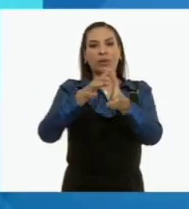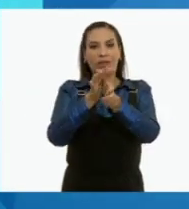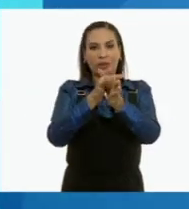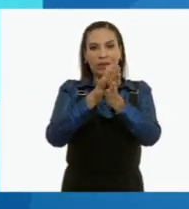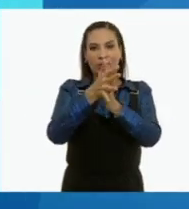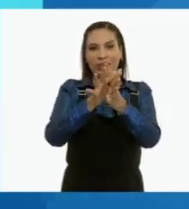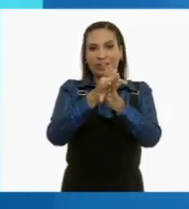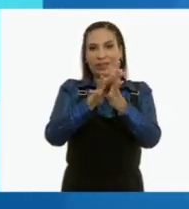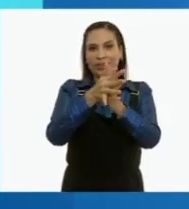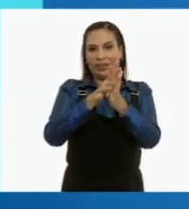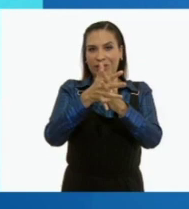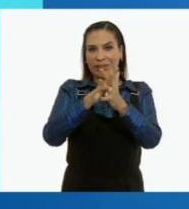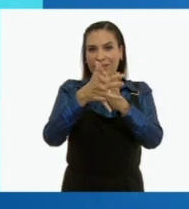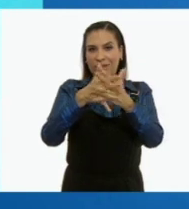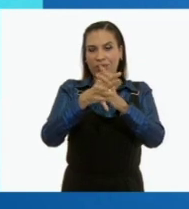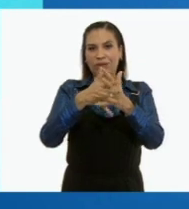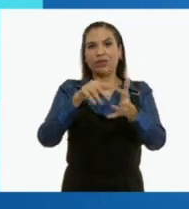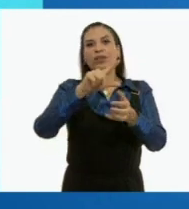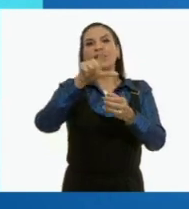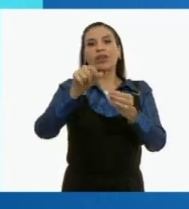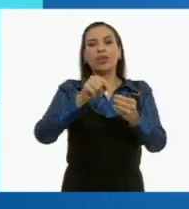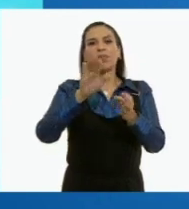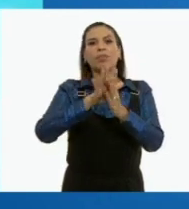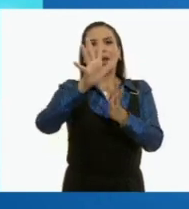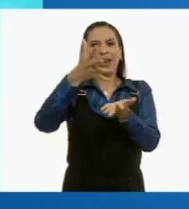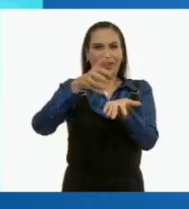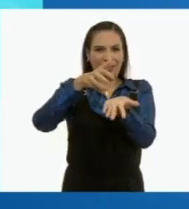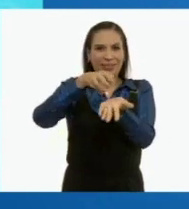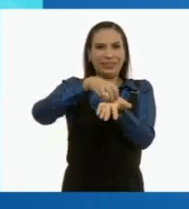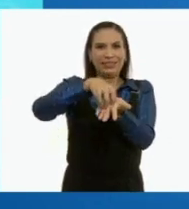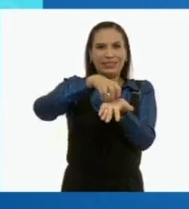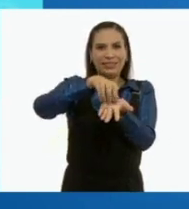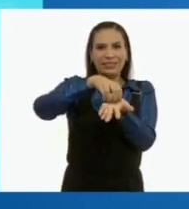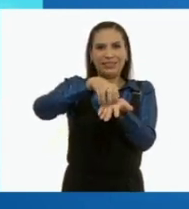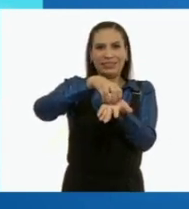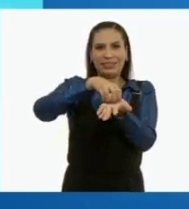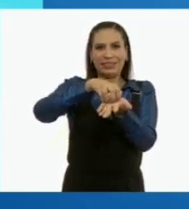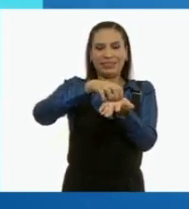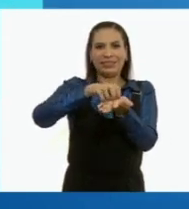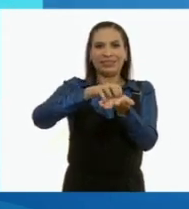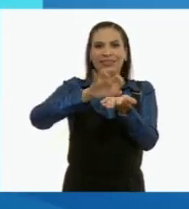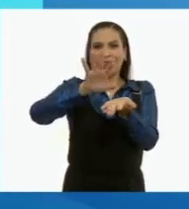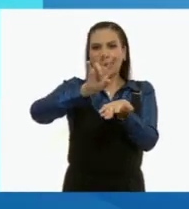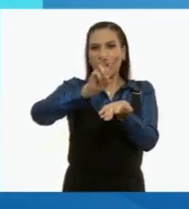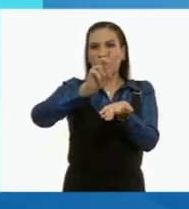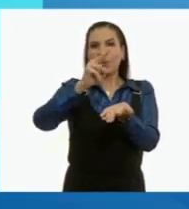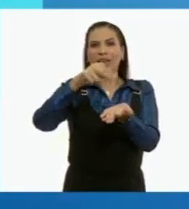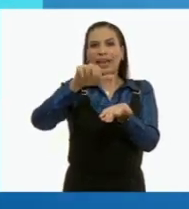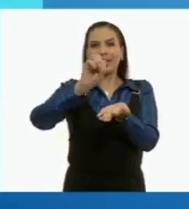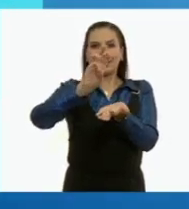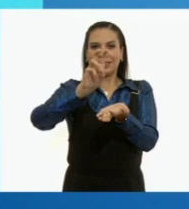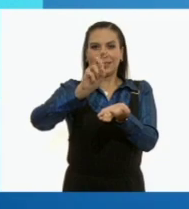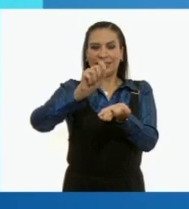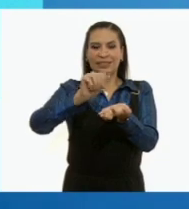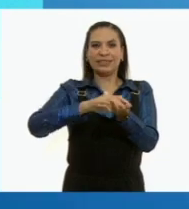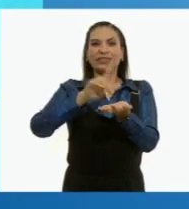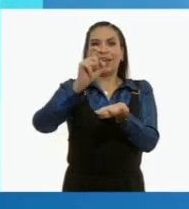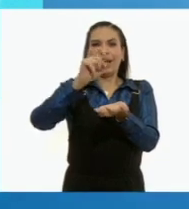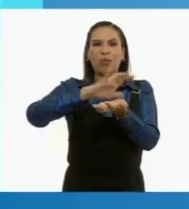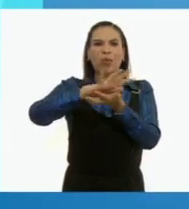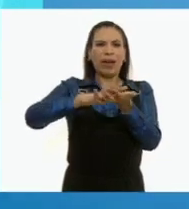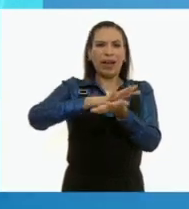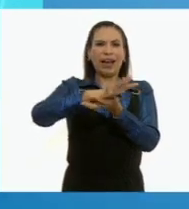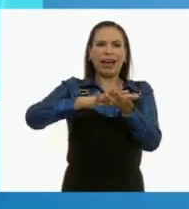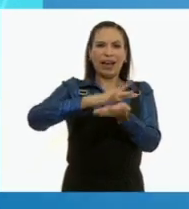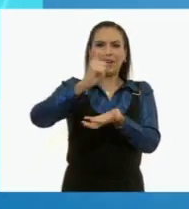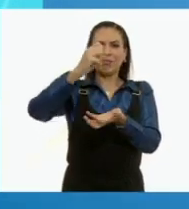dedos. Ahora haz como que rasguñas la palma de tus manos para lavar tus uñas. Enjuaga tus manos con